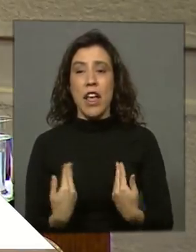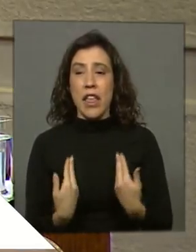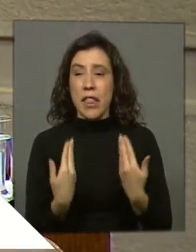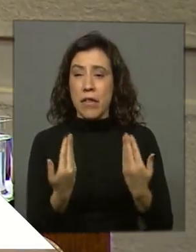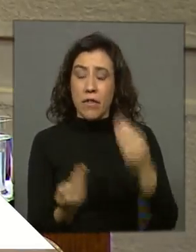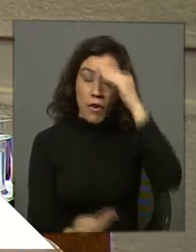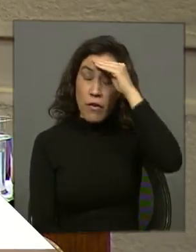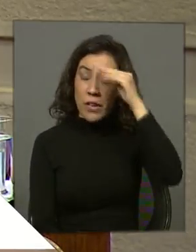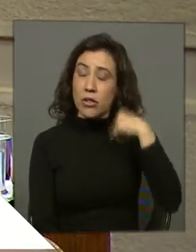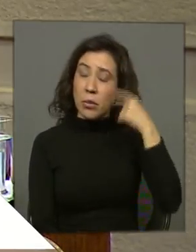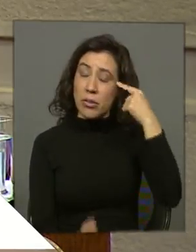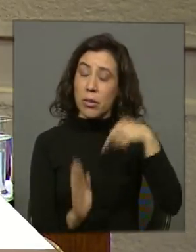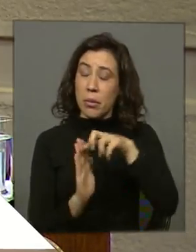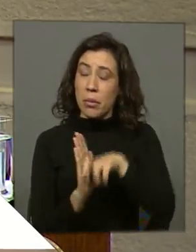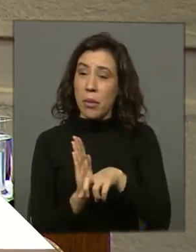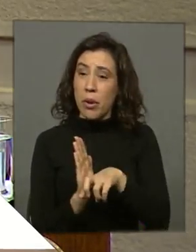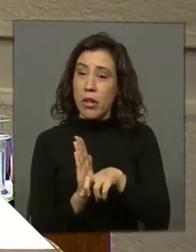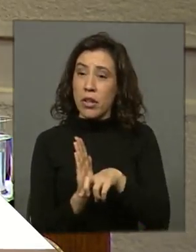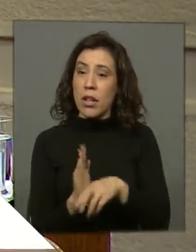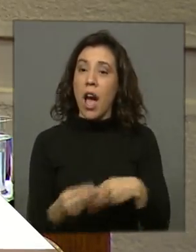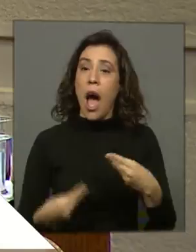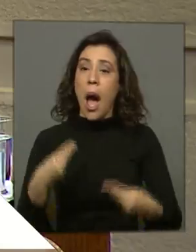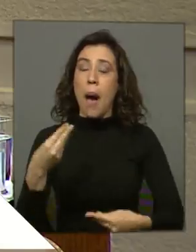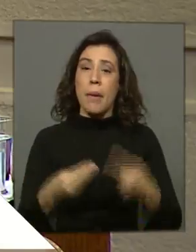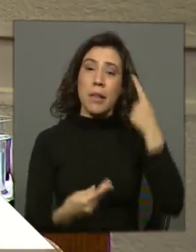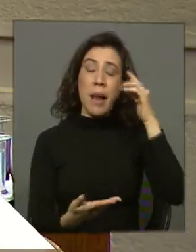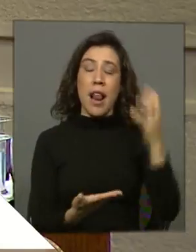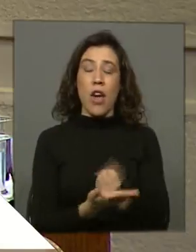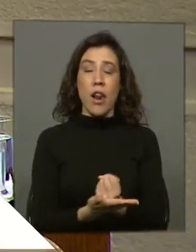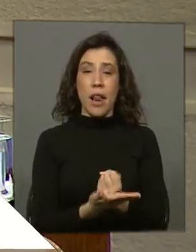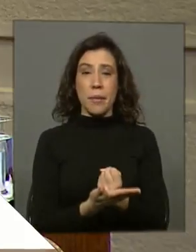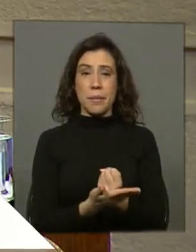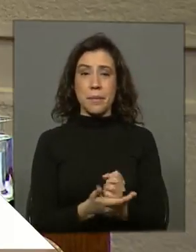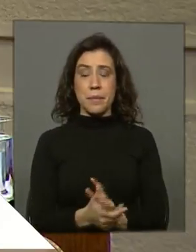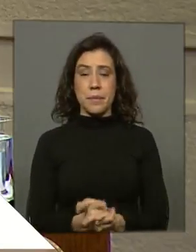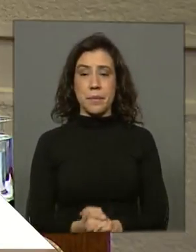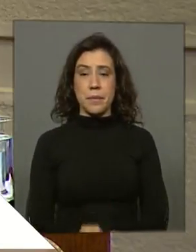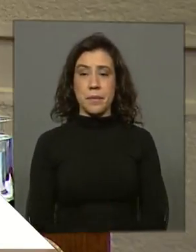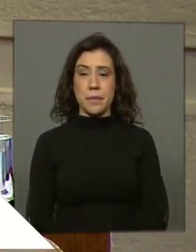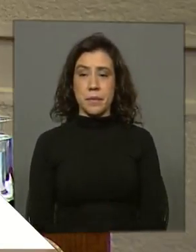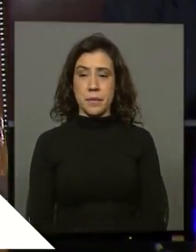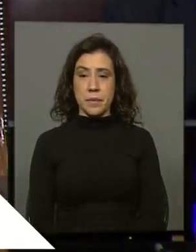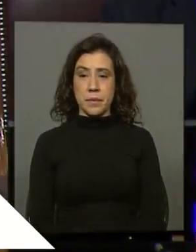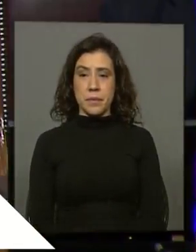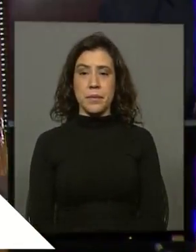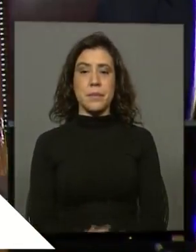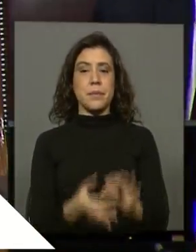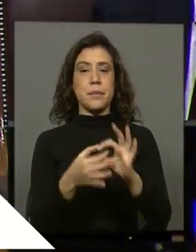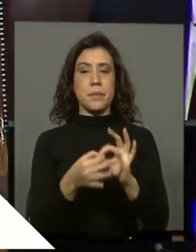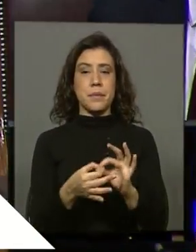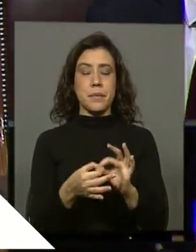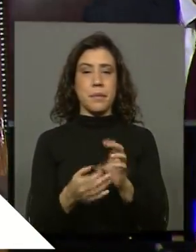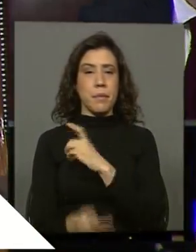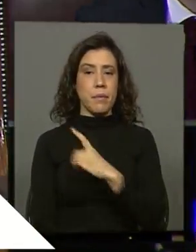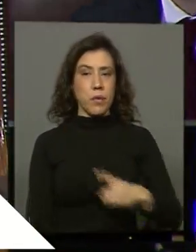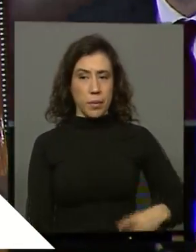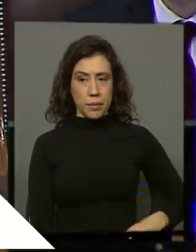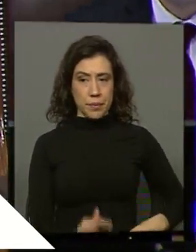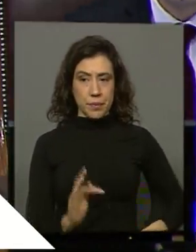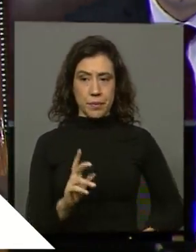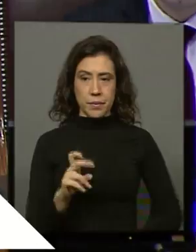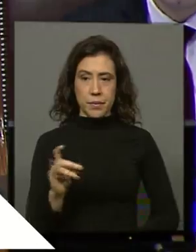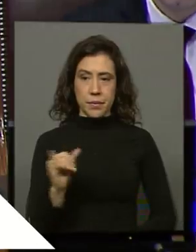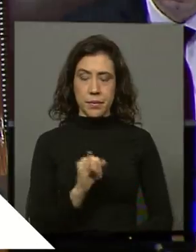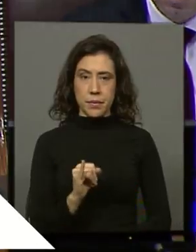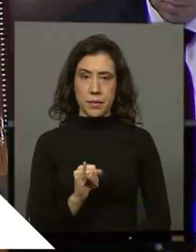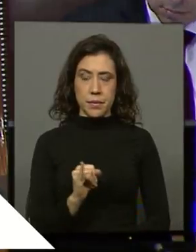creo que este proyecto constituye un aporte para lograrlo muchas gracias gracias gracias diputada María Fernández